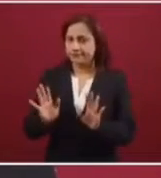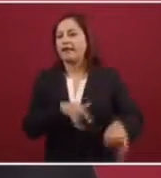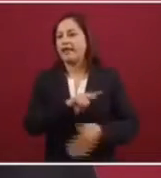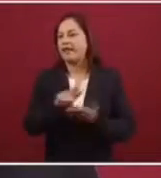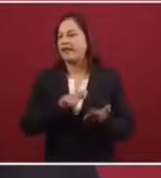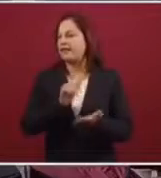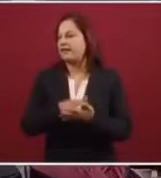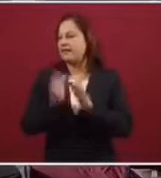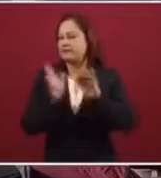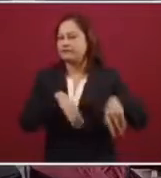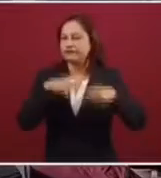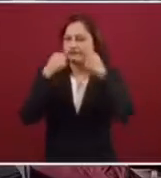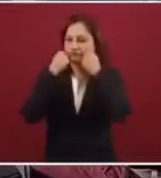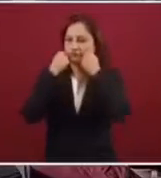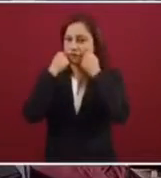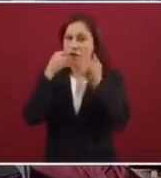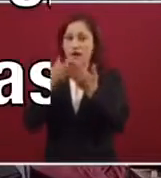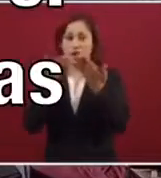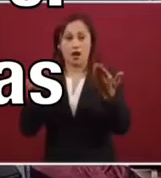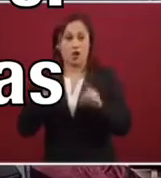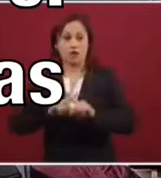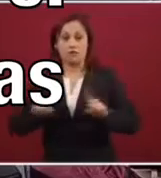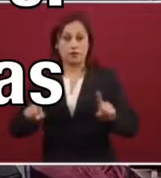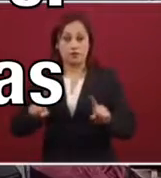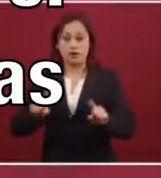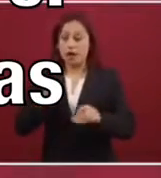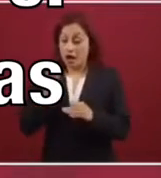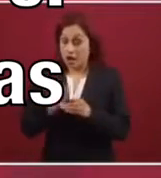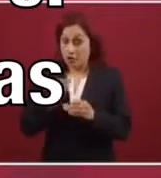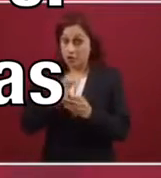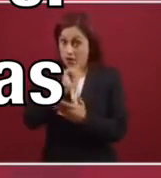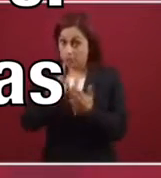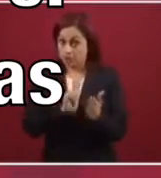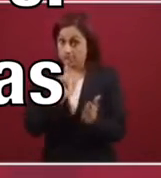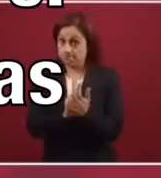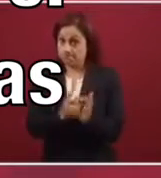autoritario. Ahora sí, en efecto, la ley es la ley